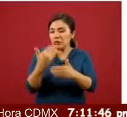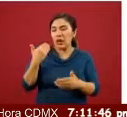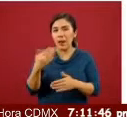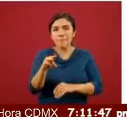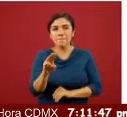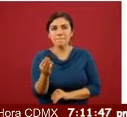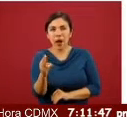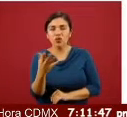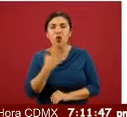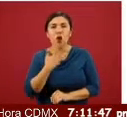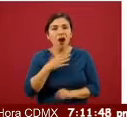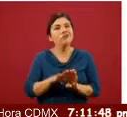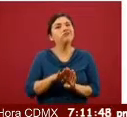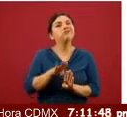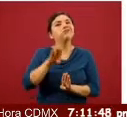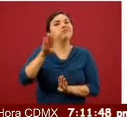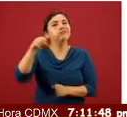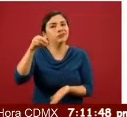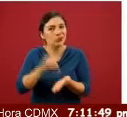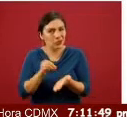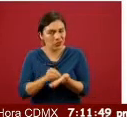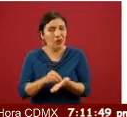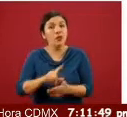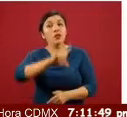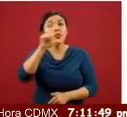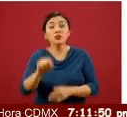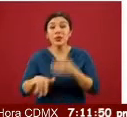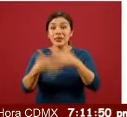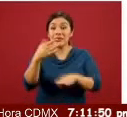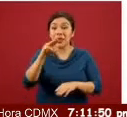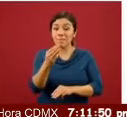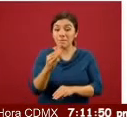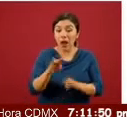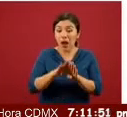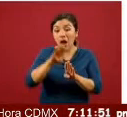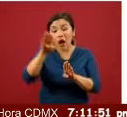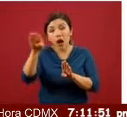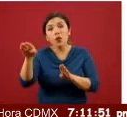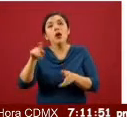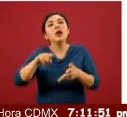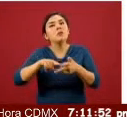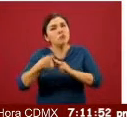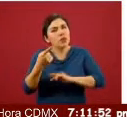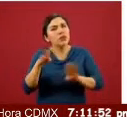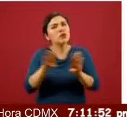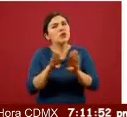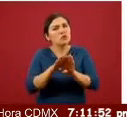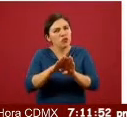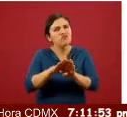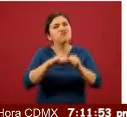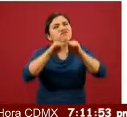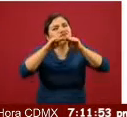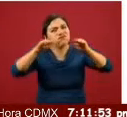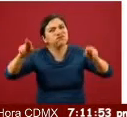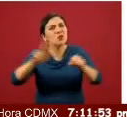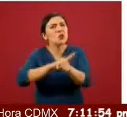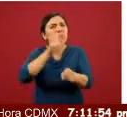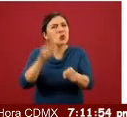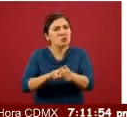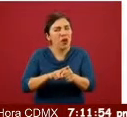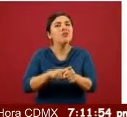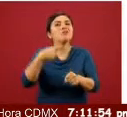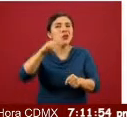tendencia ascendente y posterior a la quincena de mayo prácticamente ha habido una estabilidad, aunque es una estabilidad